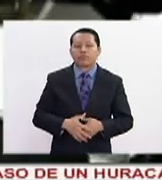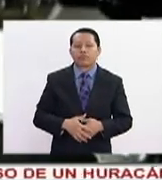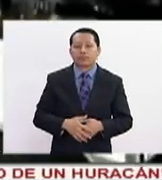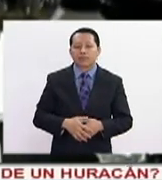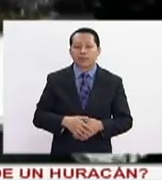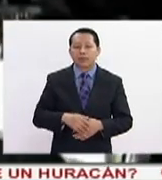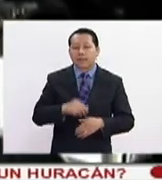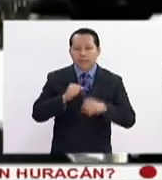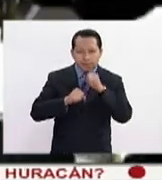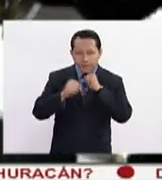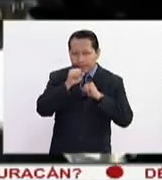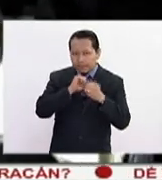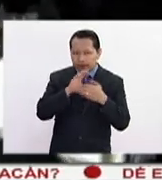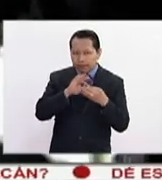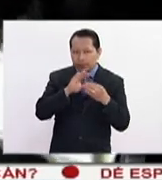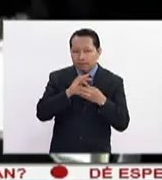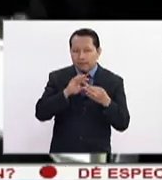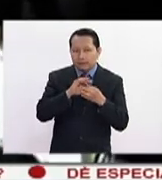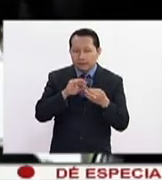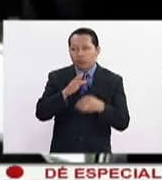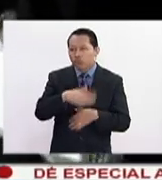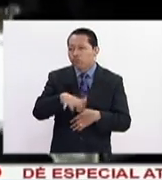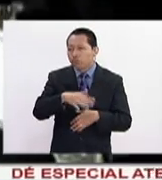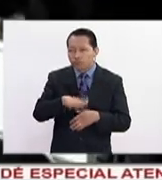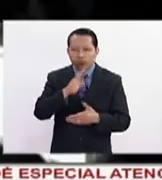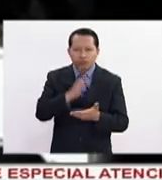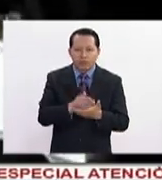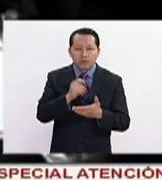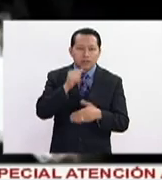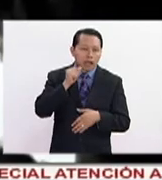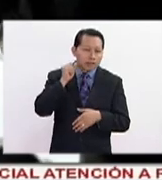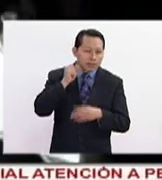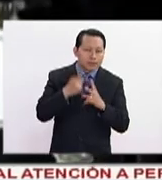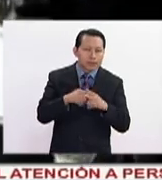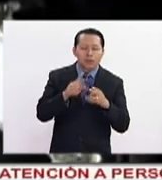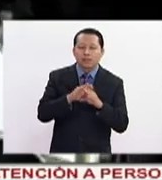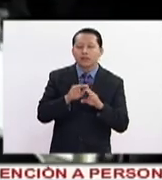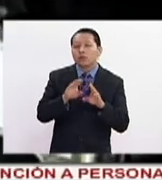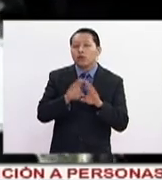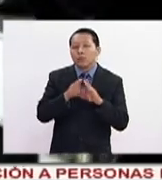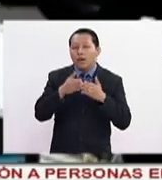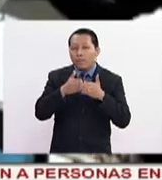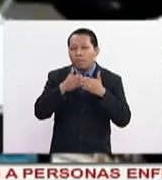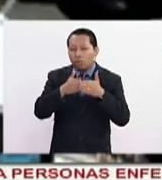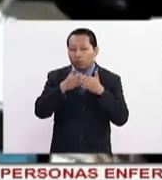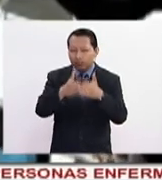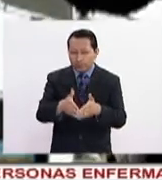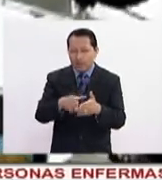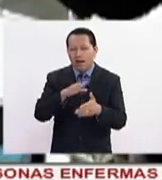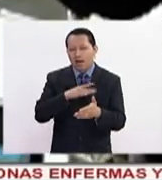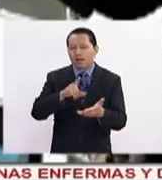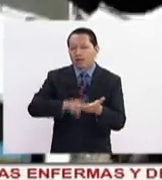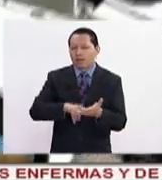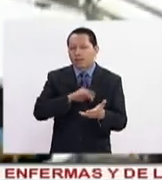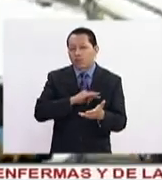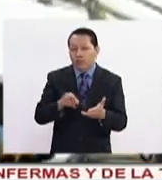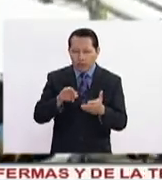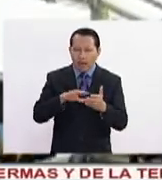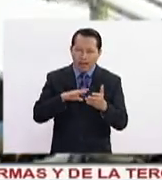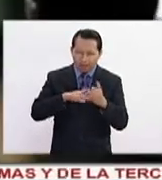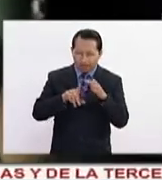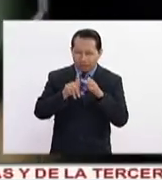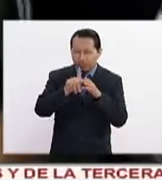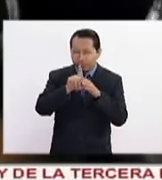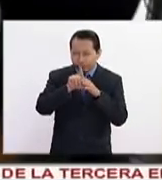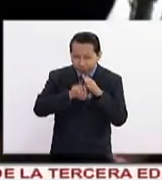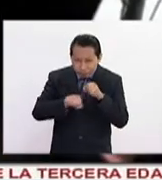Los rumores sobre el fin de la operación de rescate comenzaron desde ayer cuando el buque Sophie Siem, que transporta al mini submarino